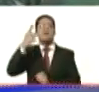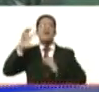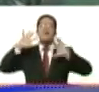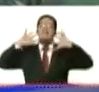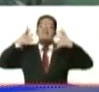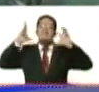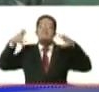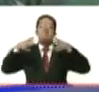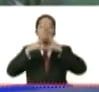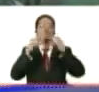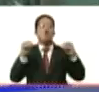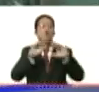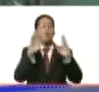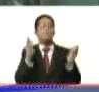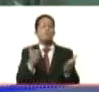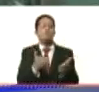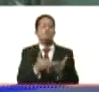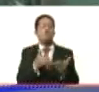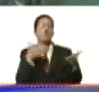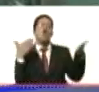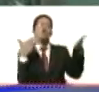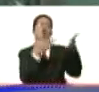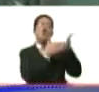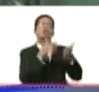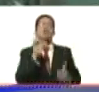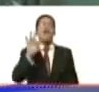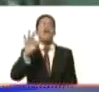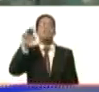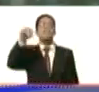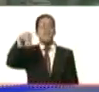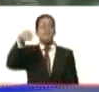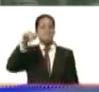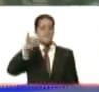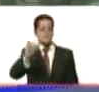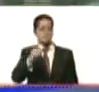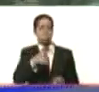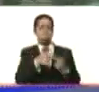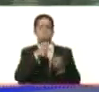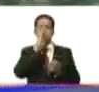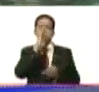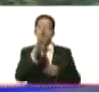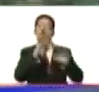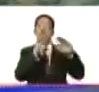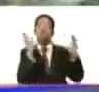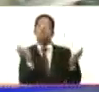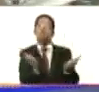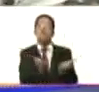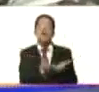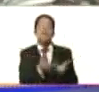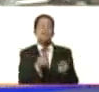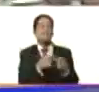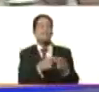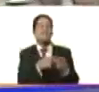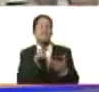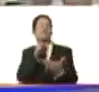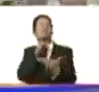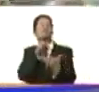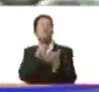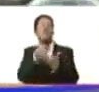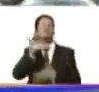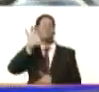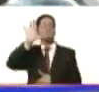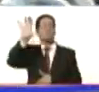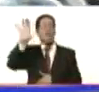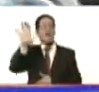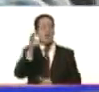mundo contra el Fondo Monetario Internacional, contra el neoliberalismo, contra el imperialismo.